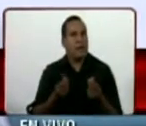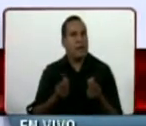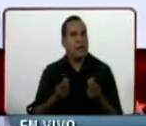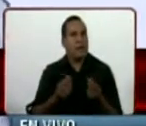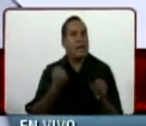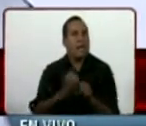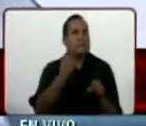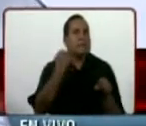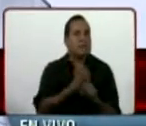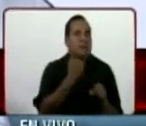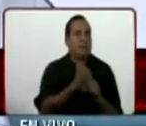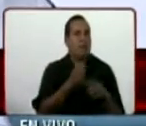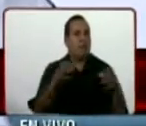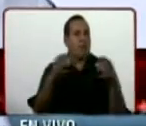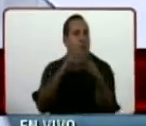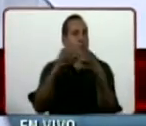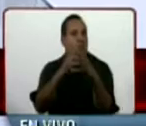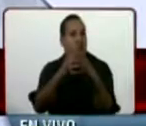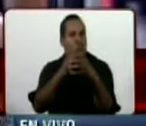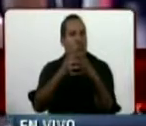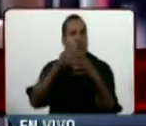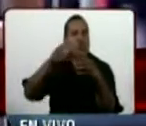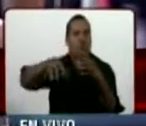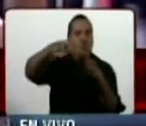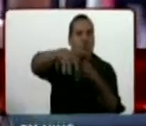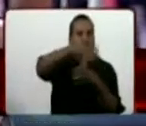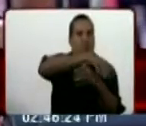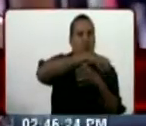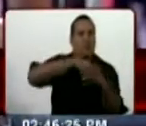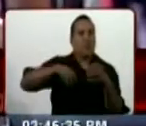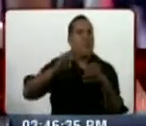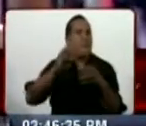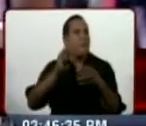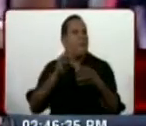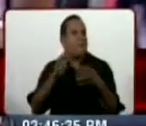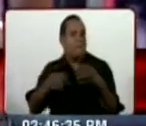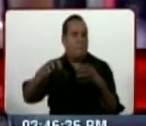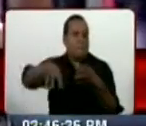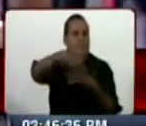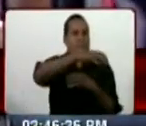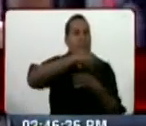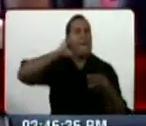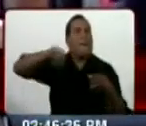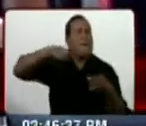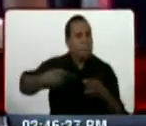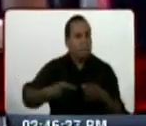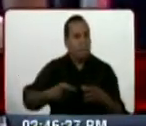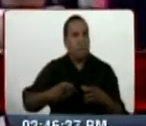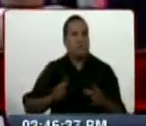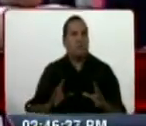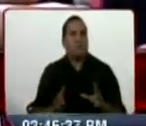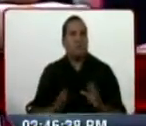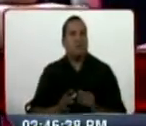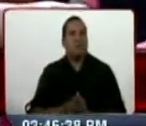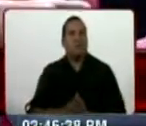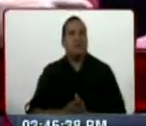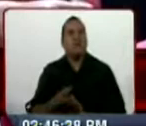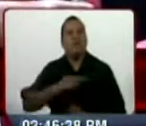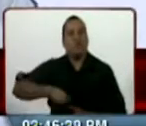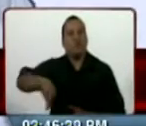aliados, del gran polo patriótico en el nuevo gobierno a partir de mañana, bueno,